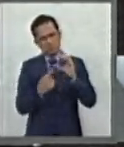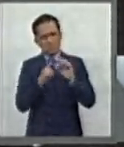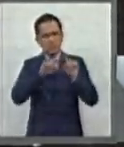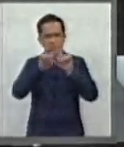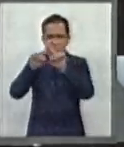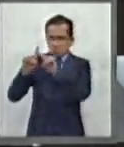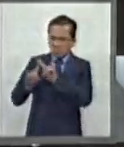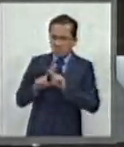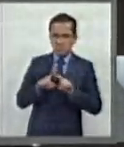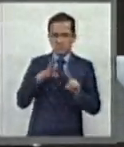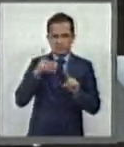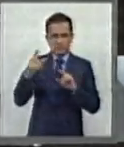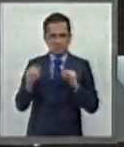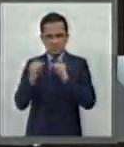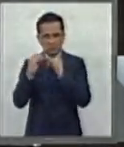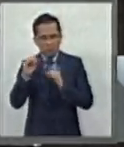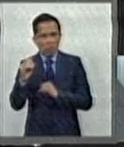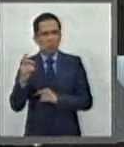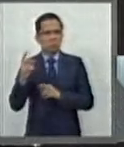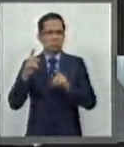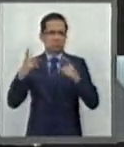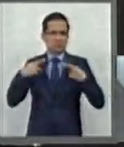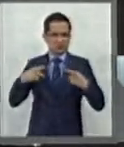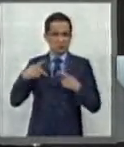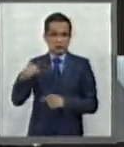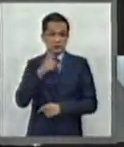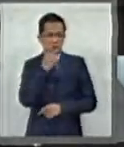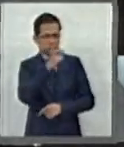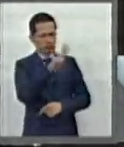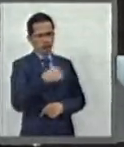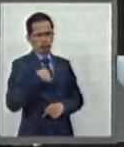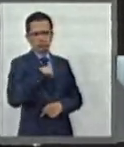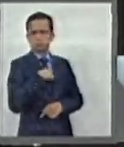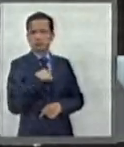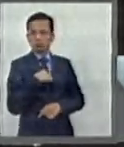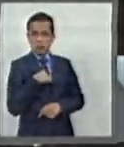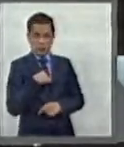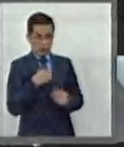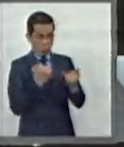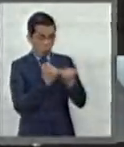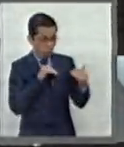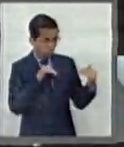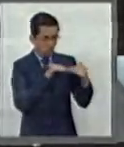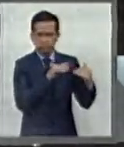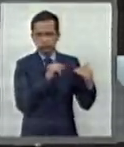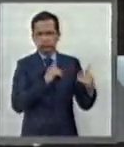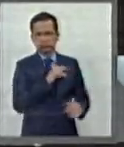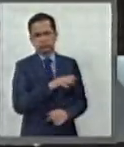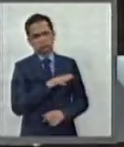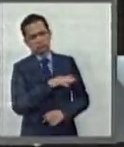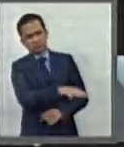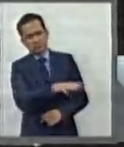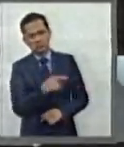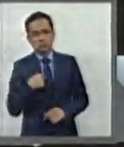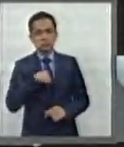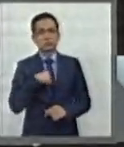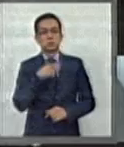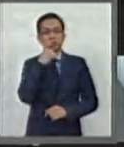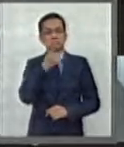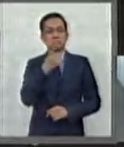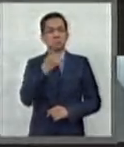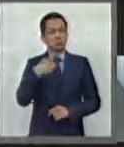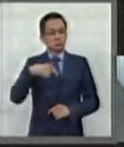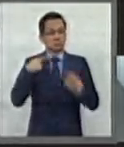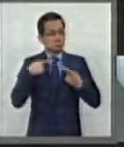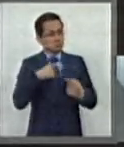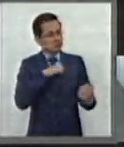ser reconocidas como antisistema, engañan a la sociedad y se montan en su molestia,